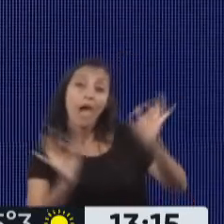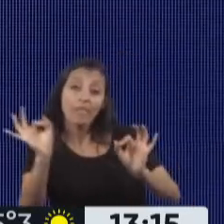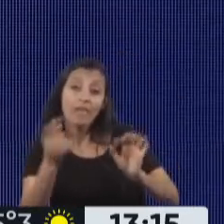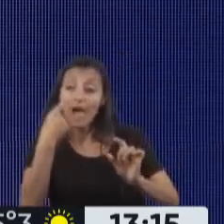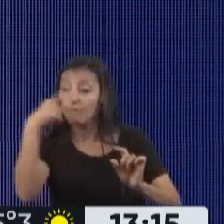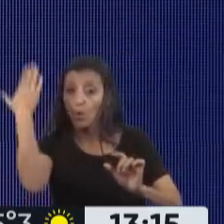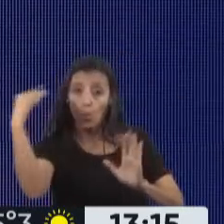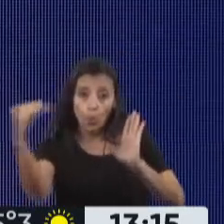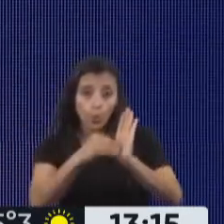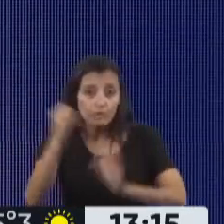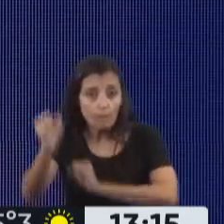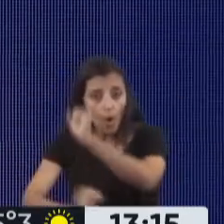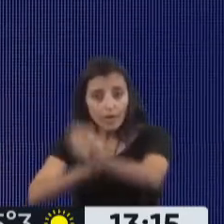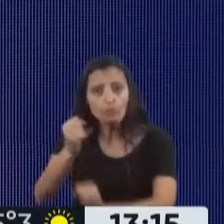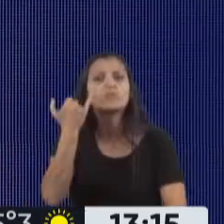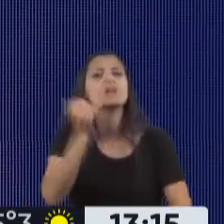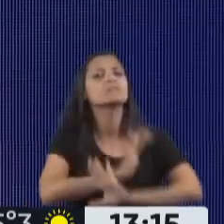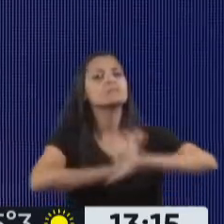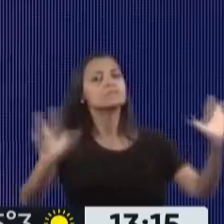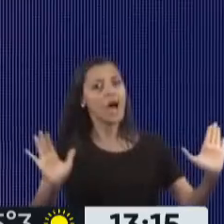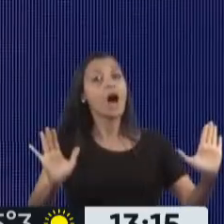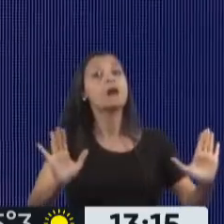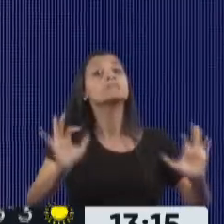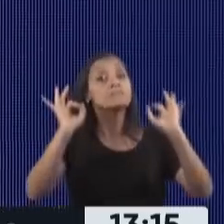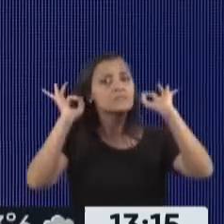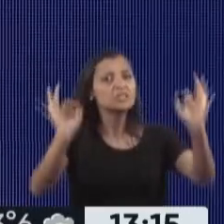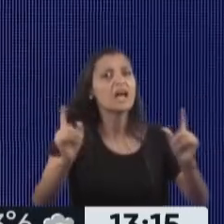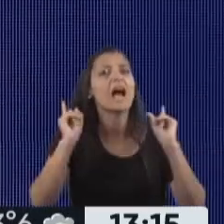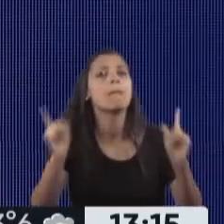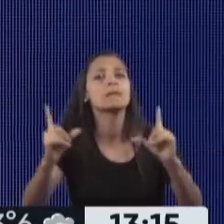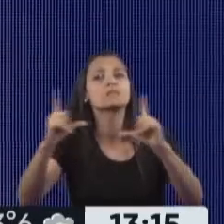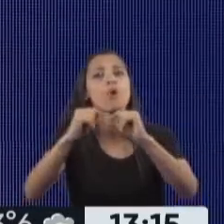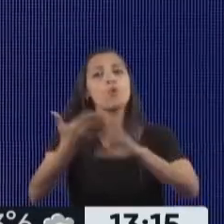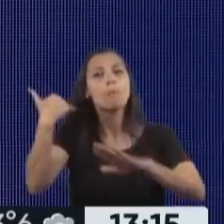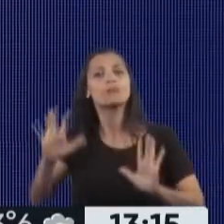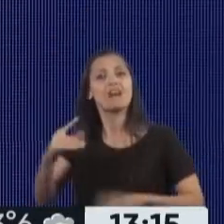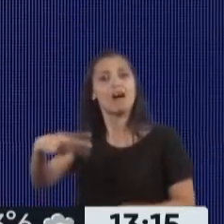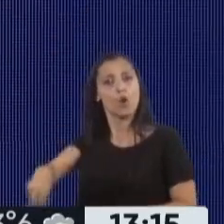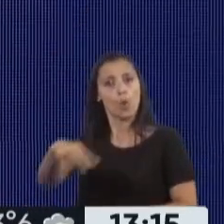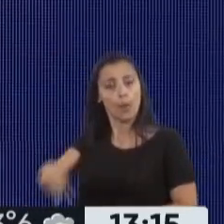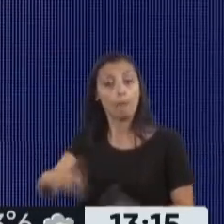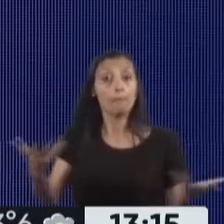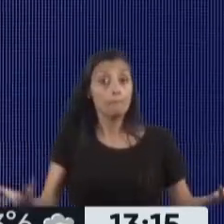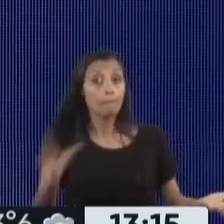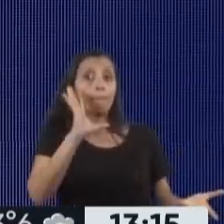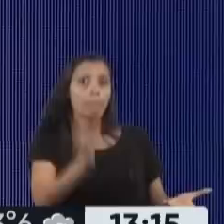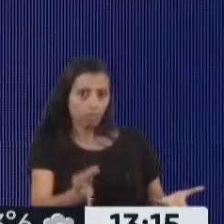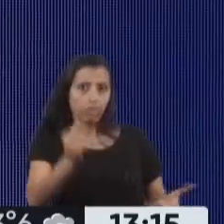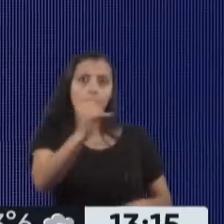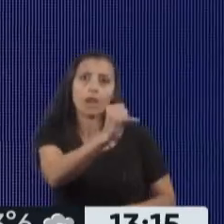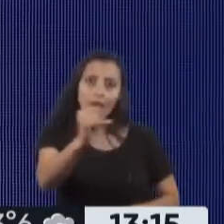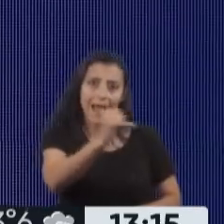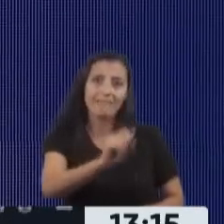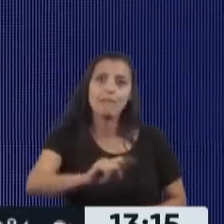último dato, ya está en los mismos niveles que noviembre. Es decir, hubo un impacto negativo en el